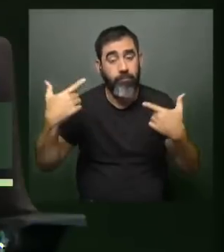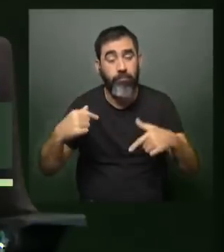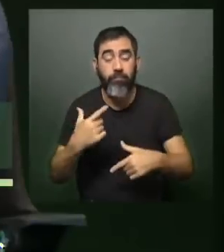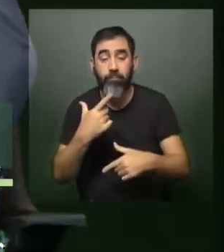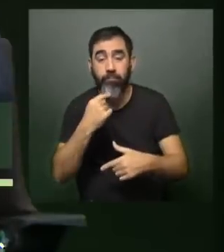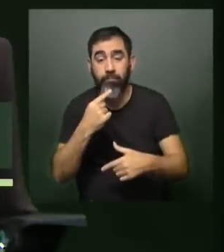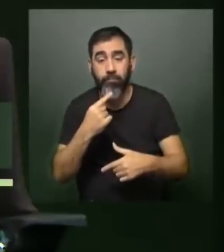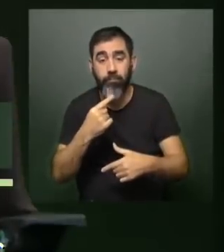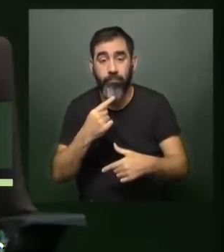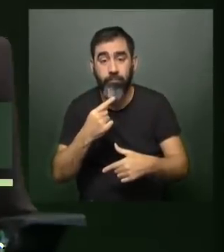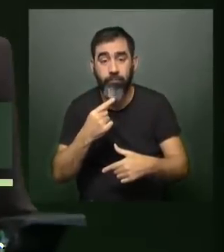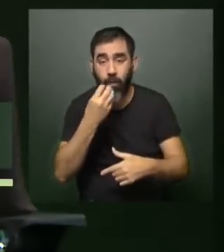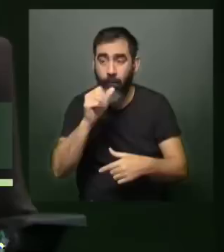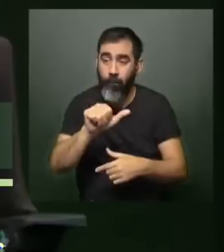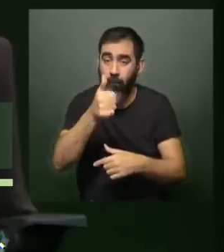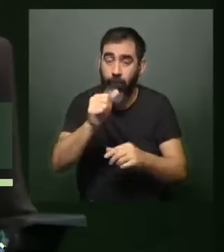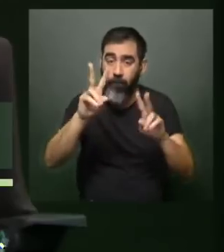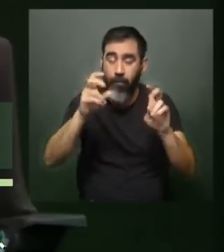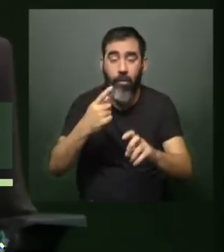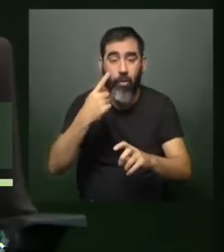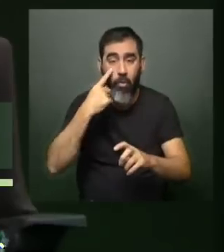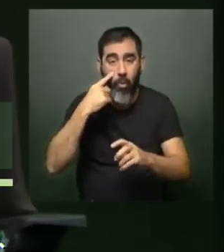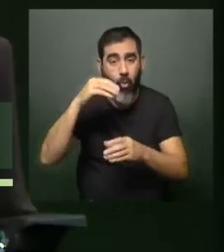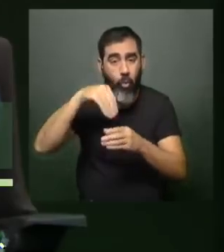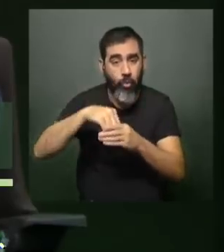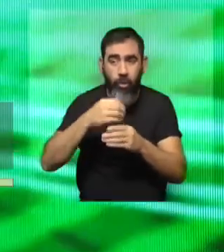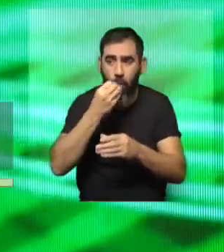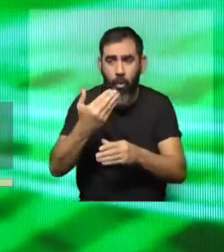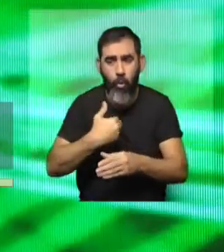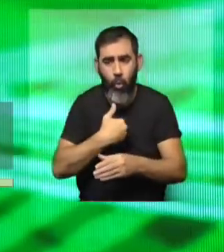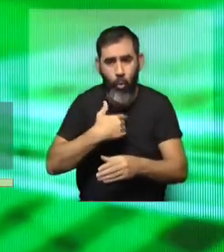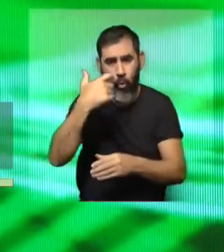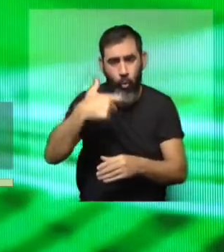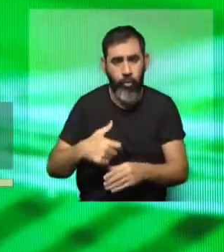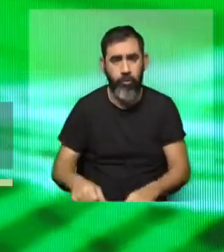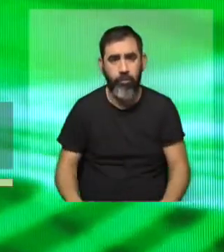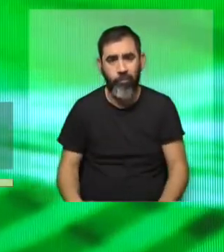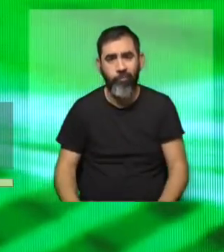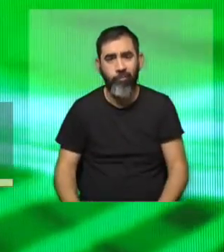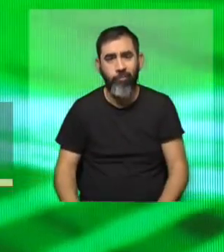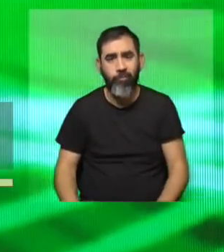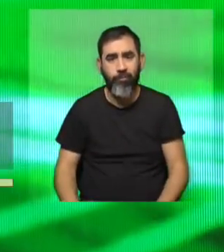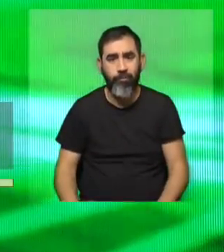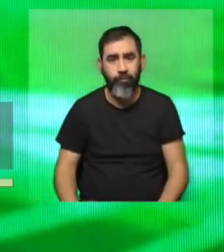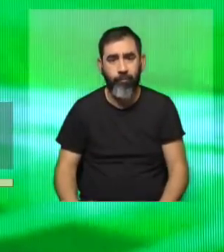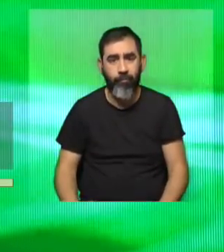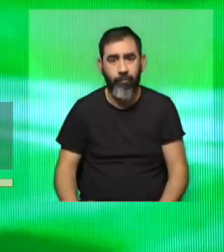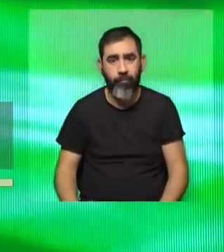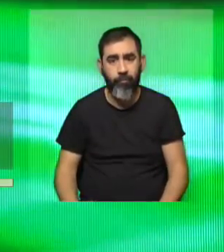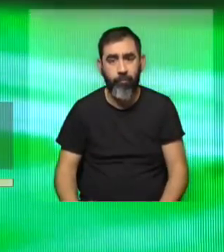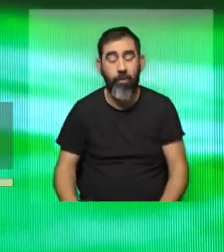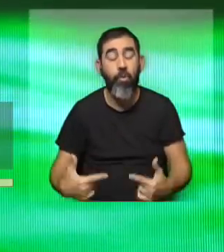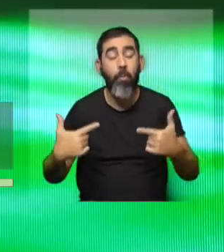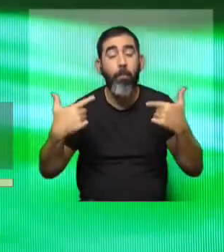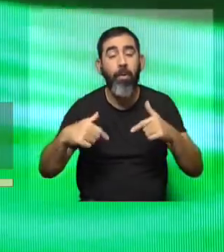un bien ganancial digamos de alguna manera no conoces la linterna eso favorece tu rol Sí yo creo que sí este como todos los